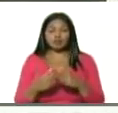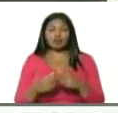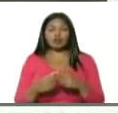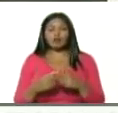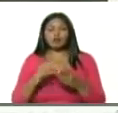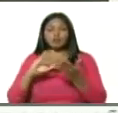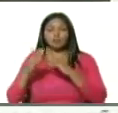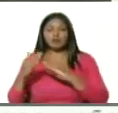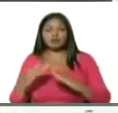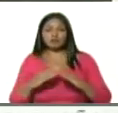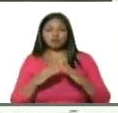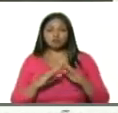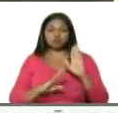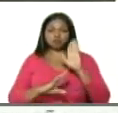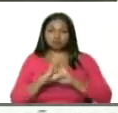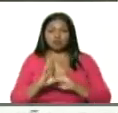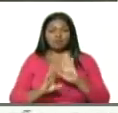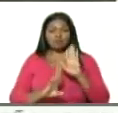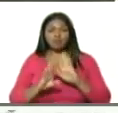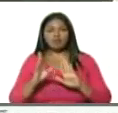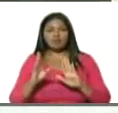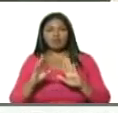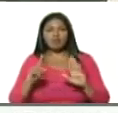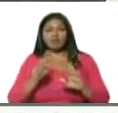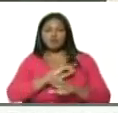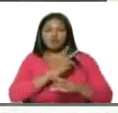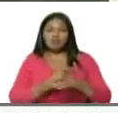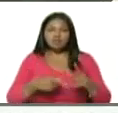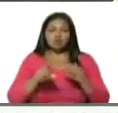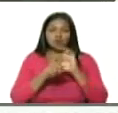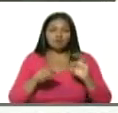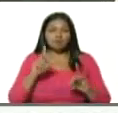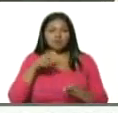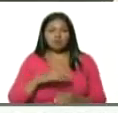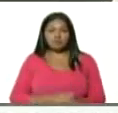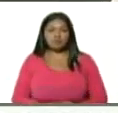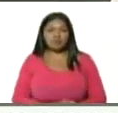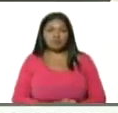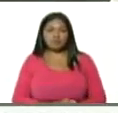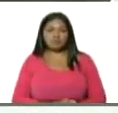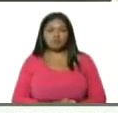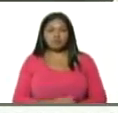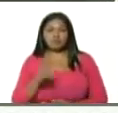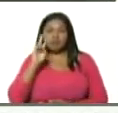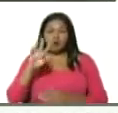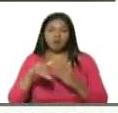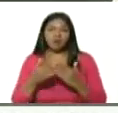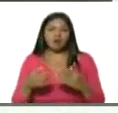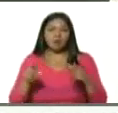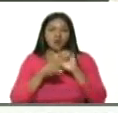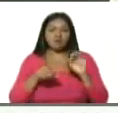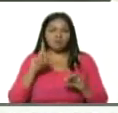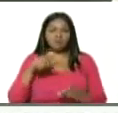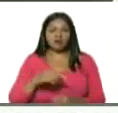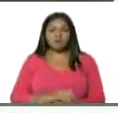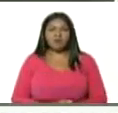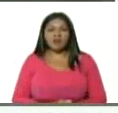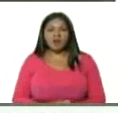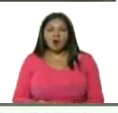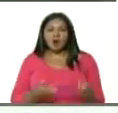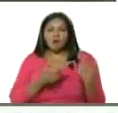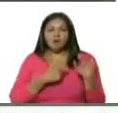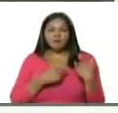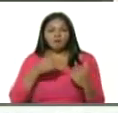el sector crezca, se desarrolle, se fortalezca, pero no a expensas de la especulación y no a expensas de cargarle al